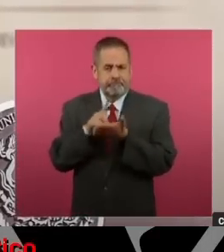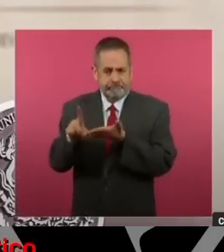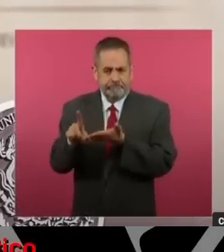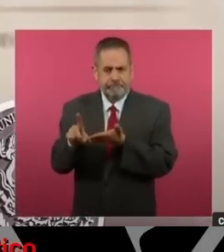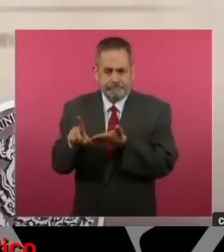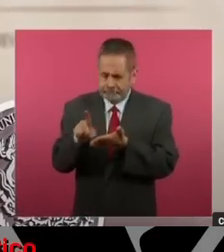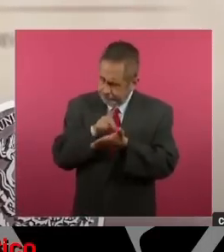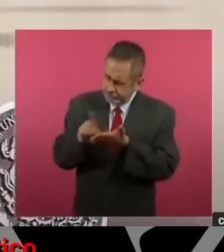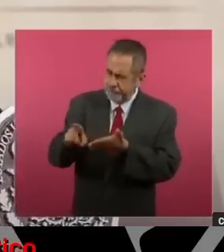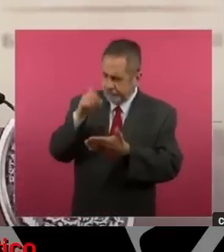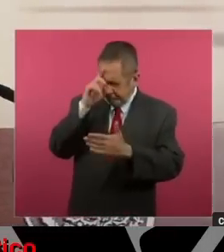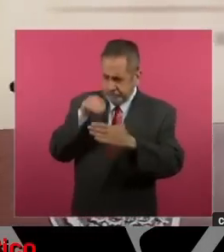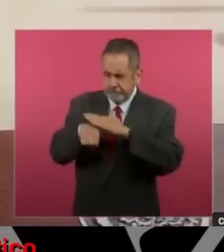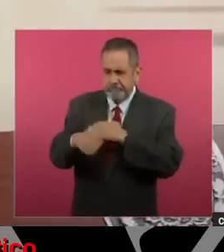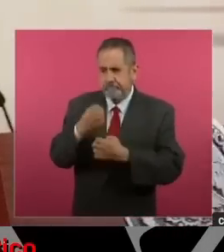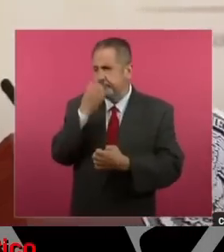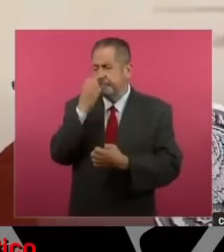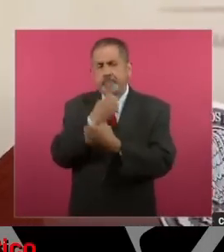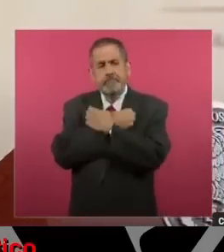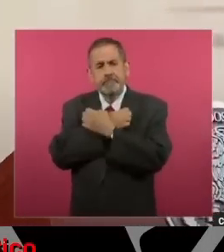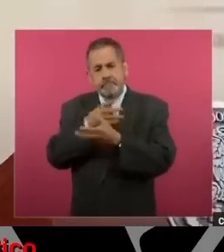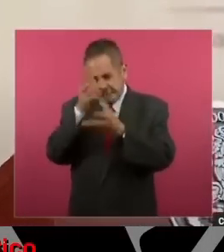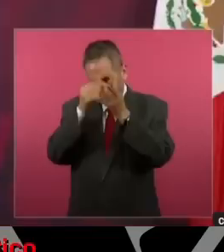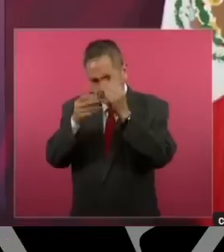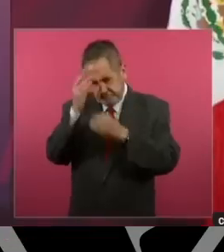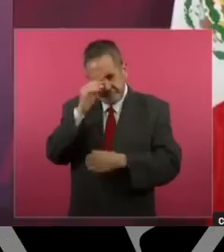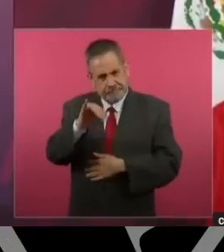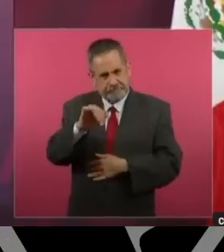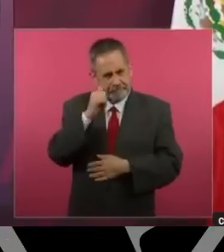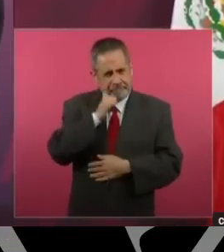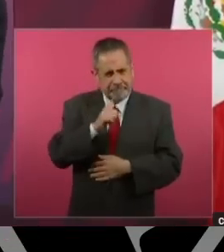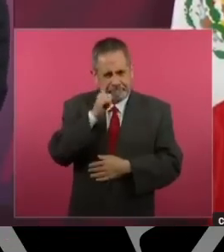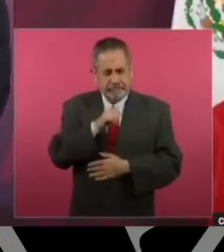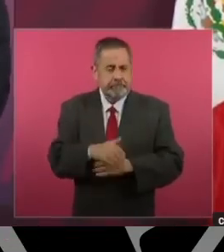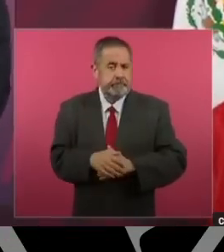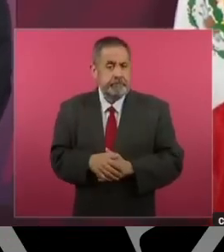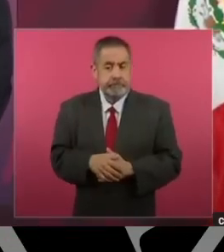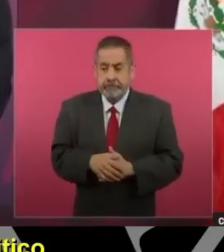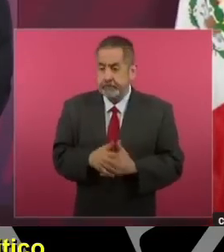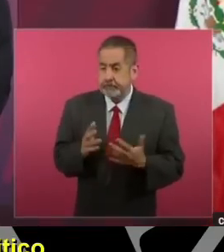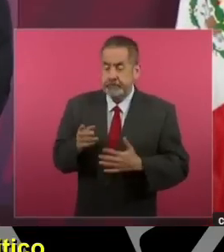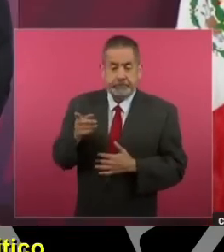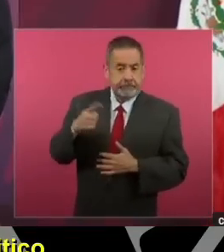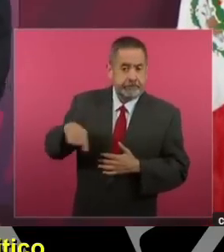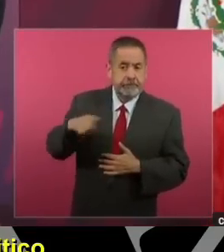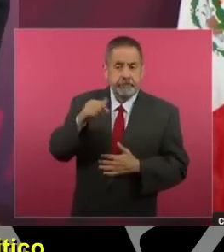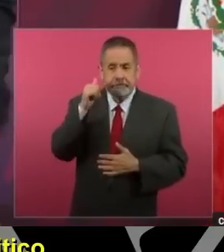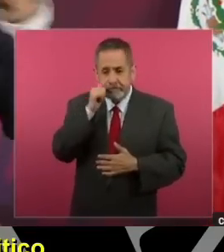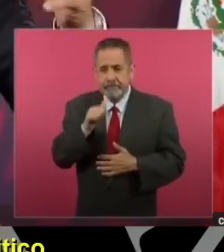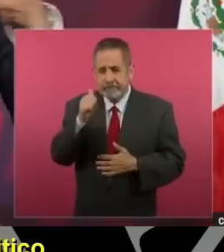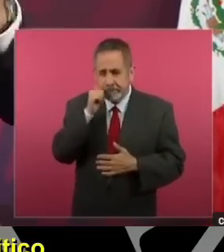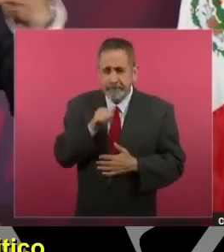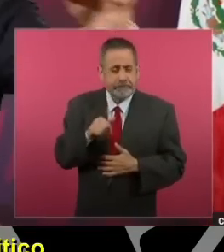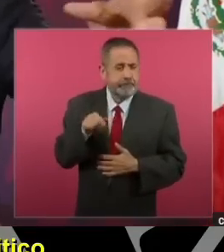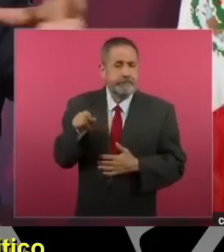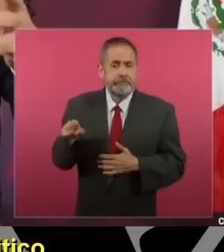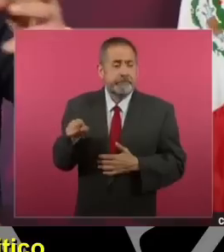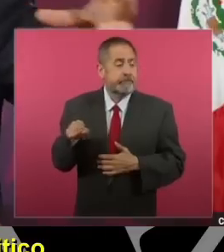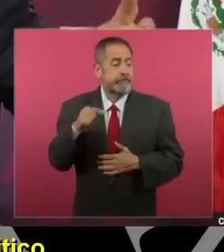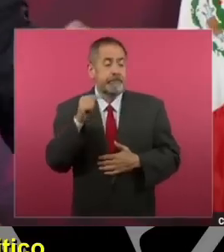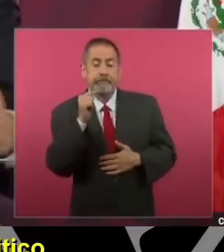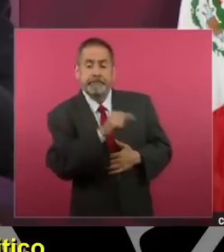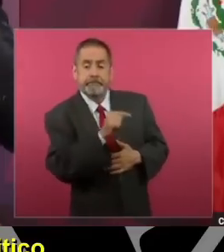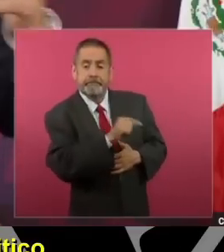Entonces siempre no han ambicionado poner al mercado